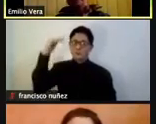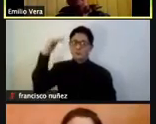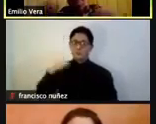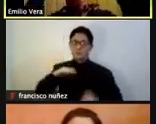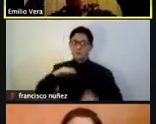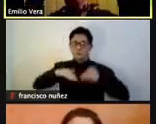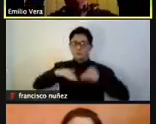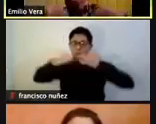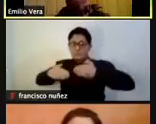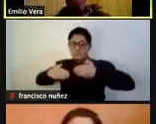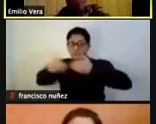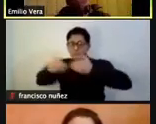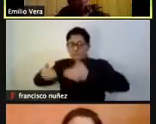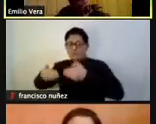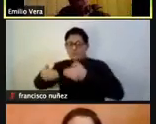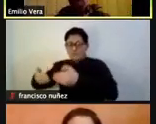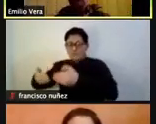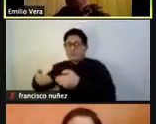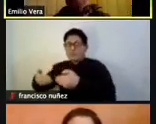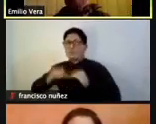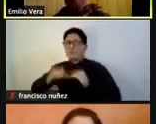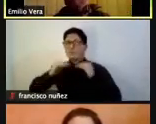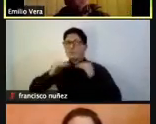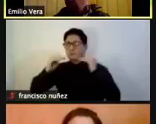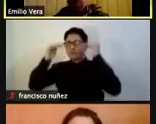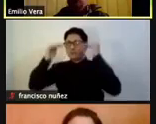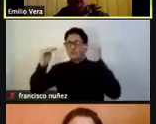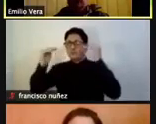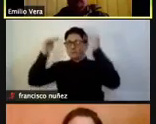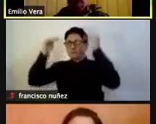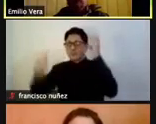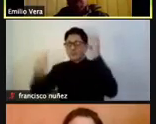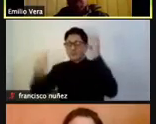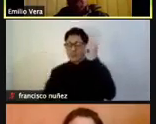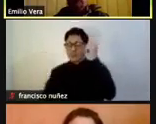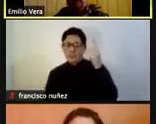por debajo de donde uno está haciendo el experimento.